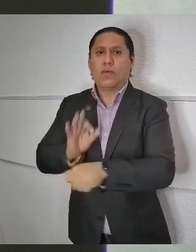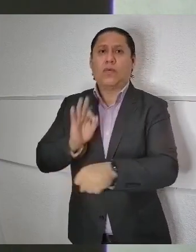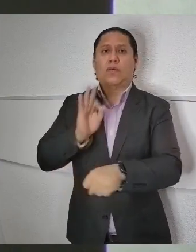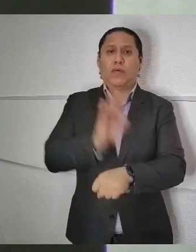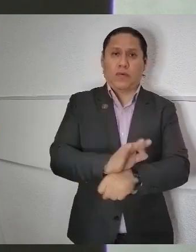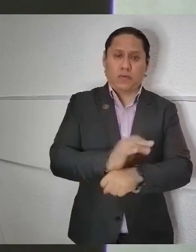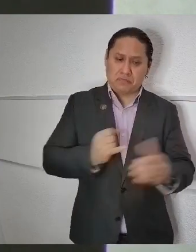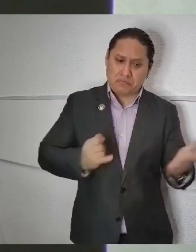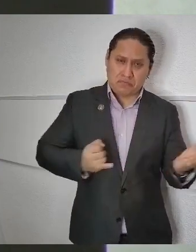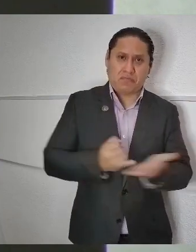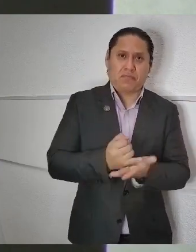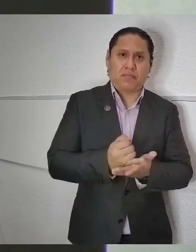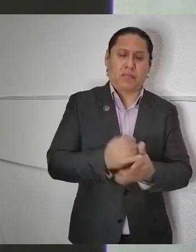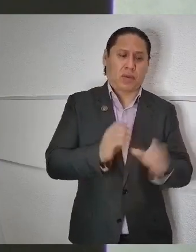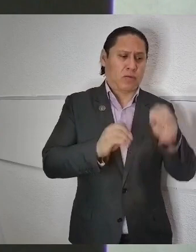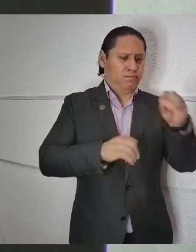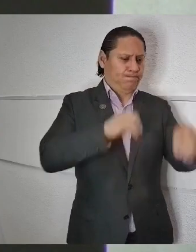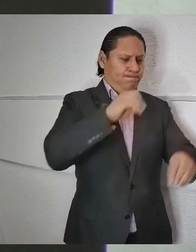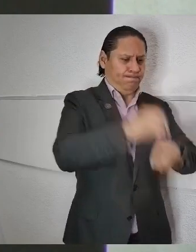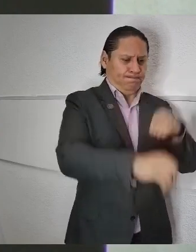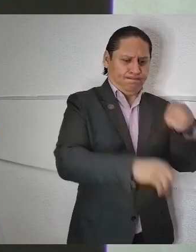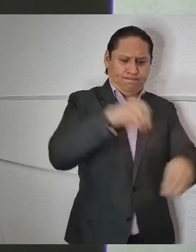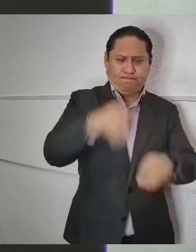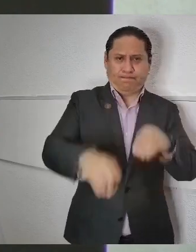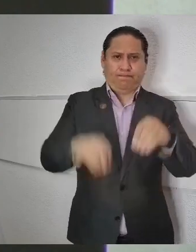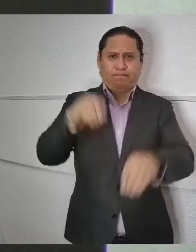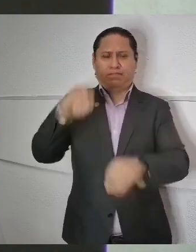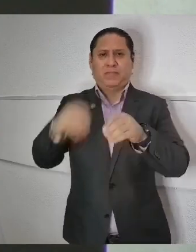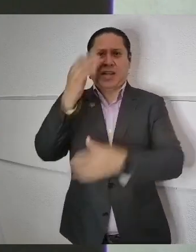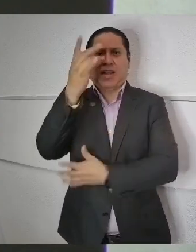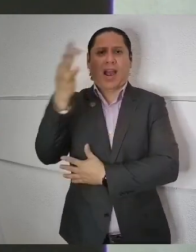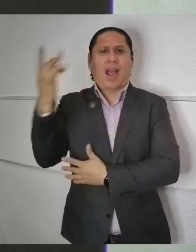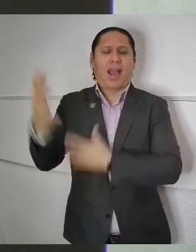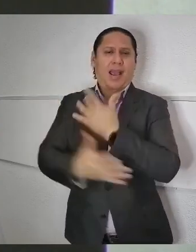decidan plantar y cuidar